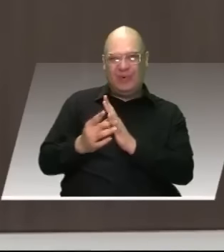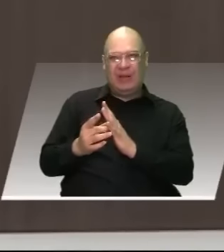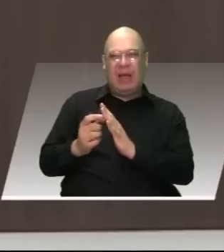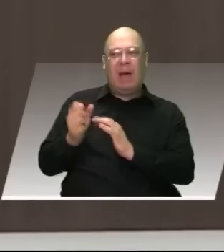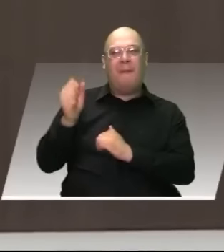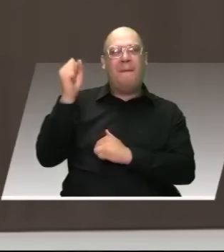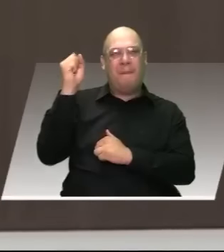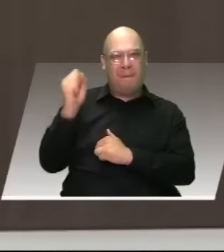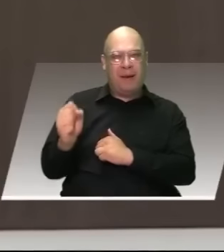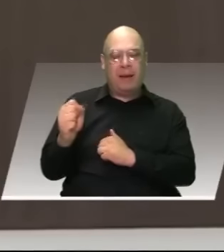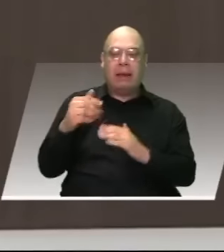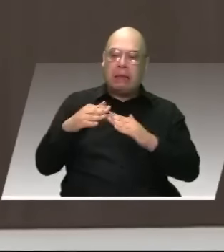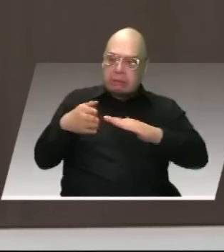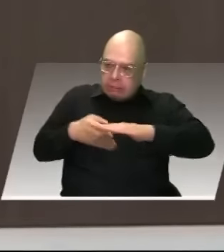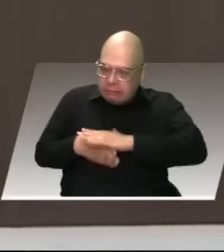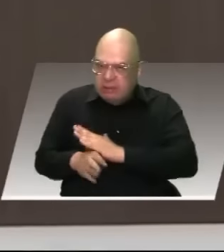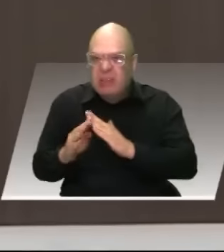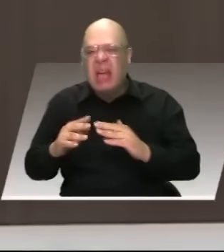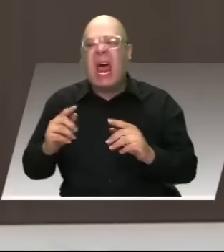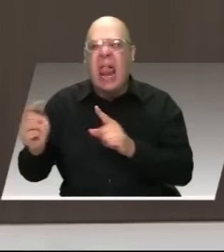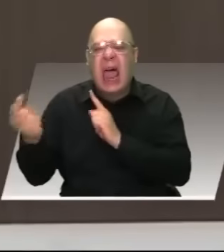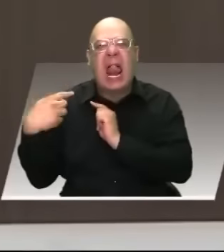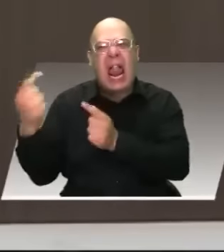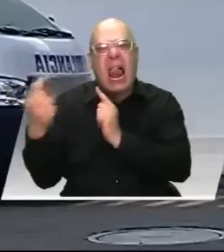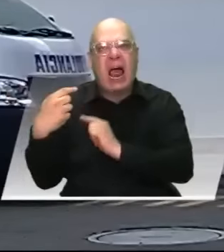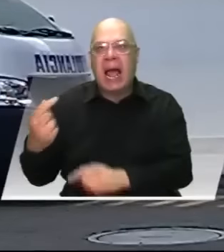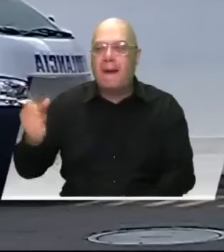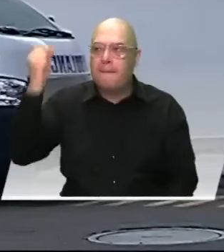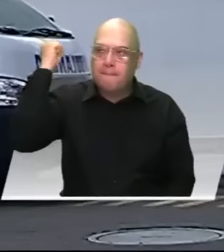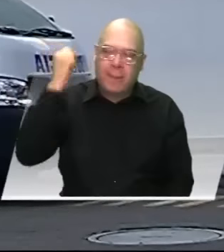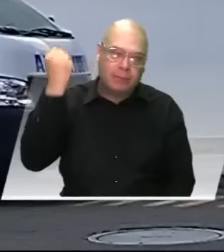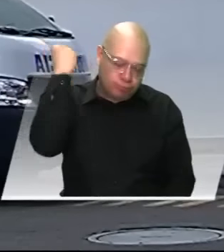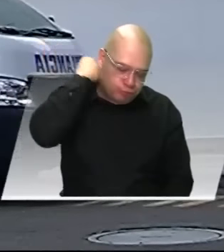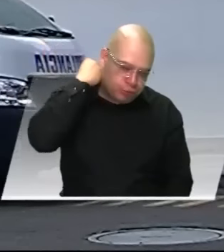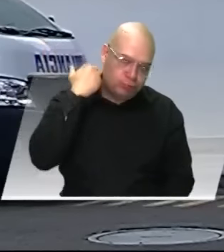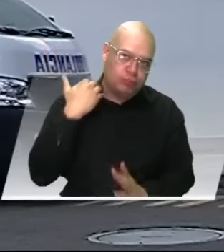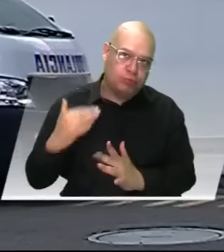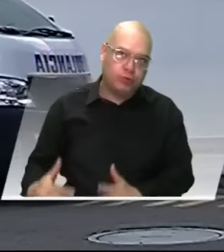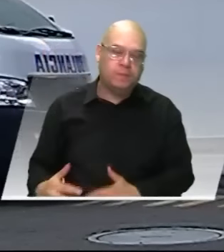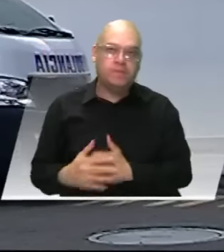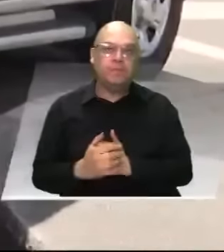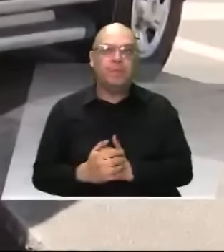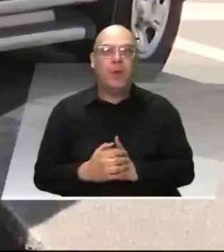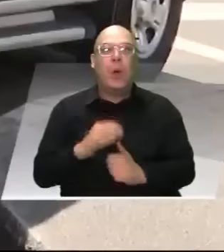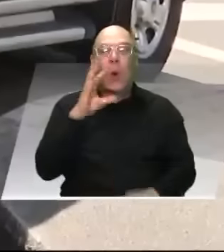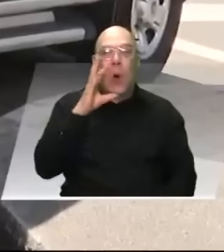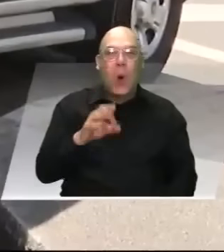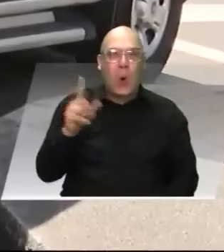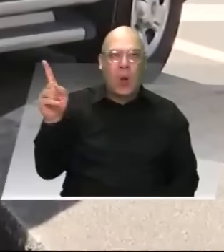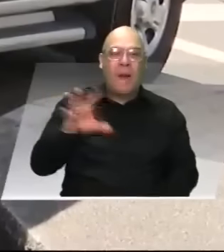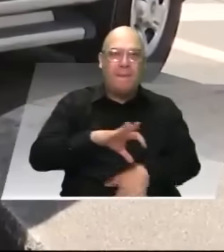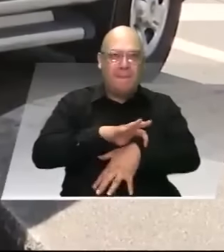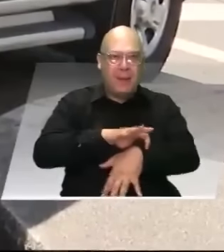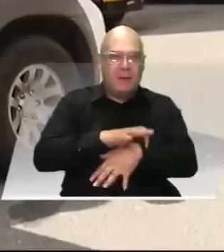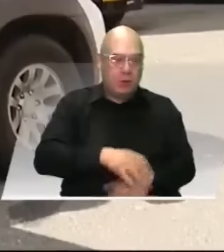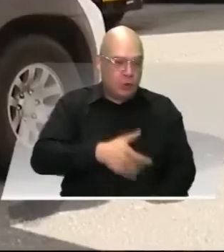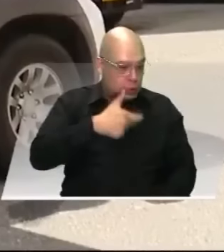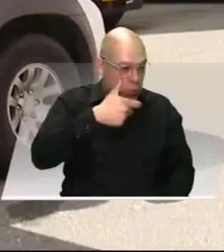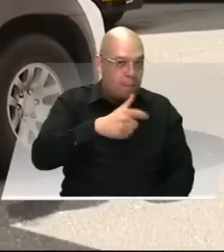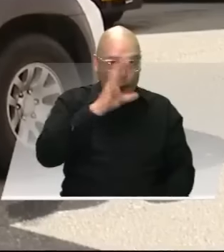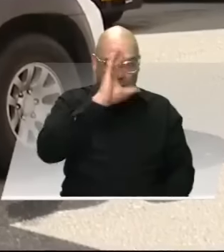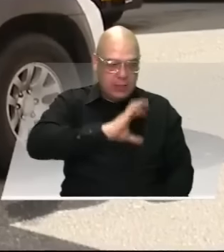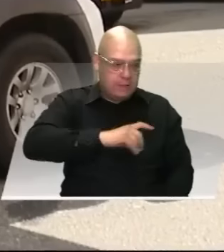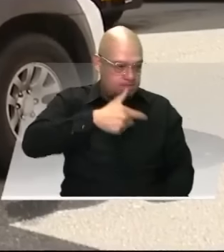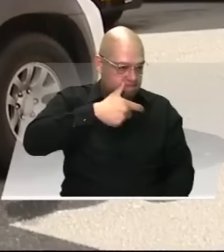su vivienda, discuten y le ocasiona lesiones con arma blanca. El agresor, quien está recibiendo atención médica y siendo vigilado por la policía, está